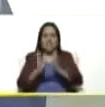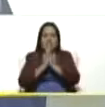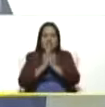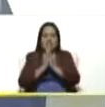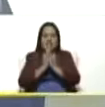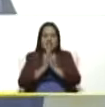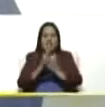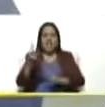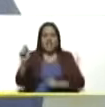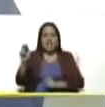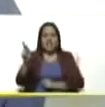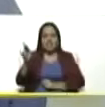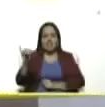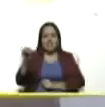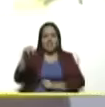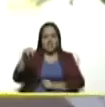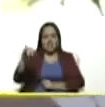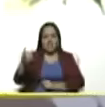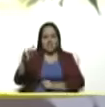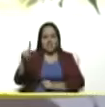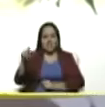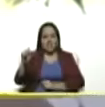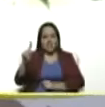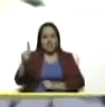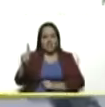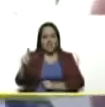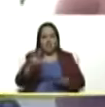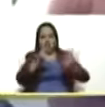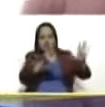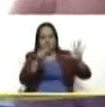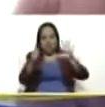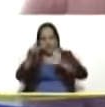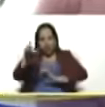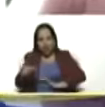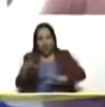con 86.9. Víctor, felicidades.